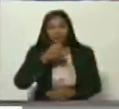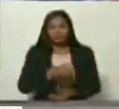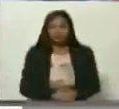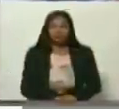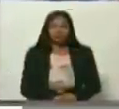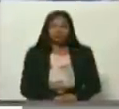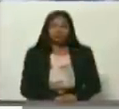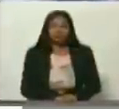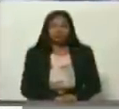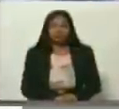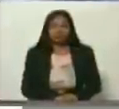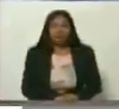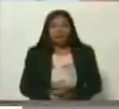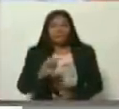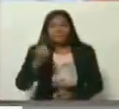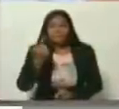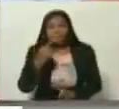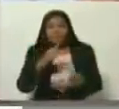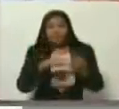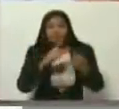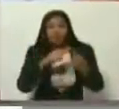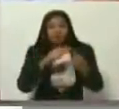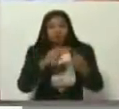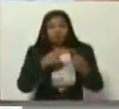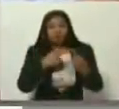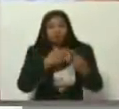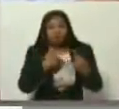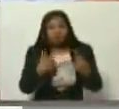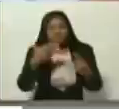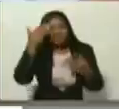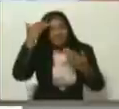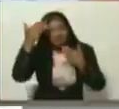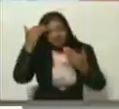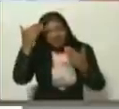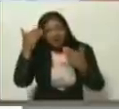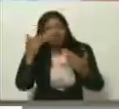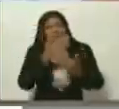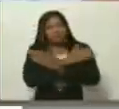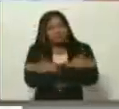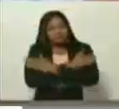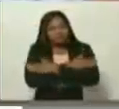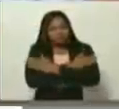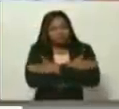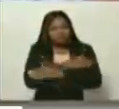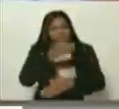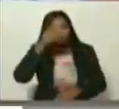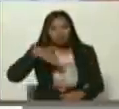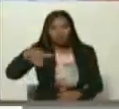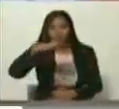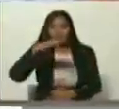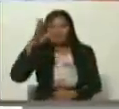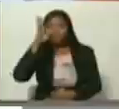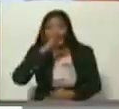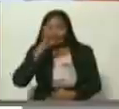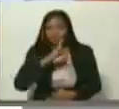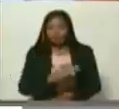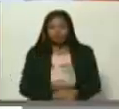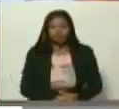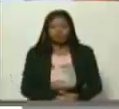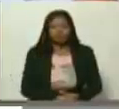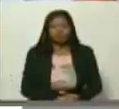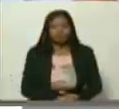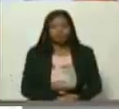primer lugar, yo quiero saludar y felicitar al pueblo de Barinas